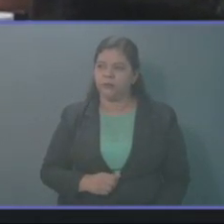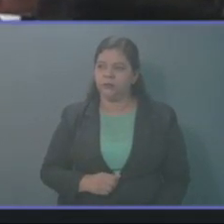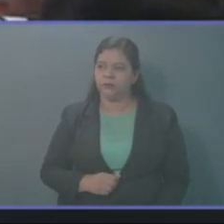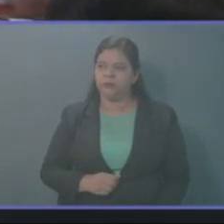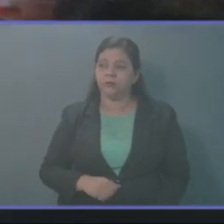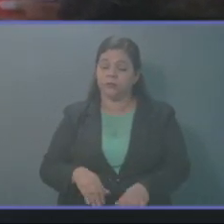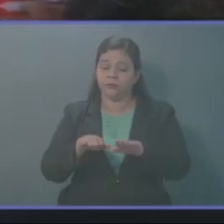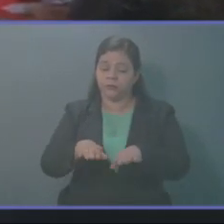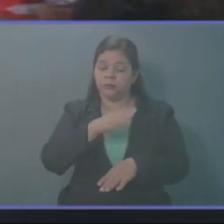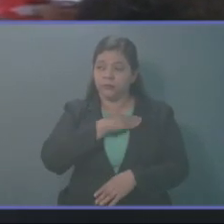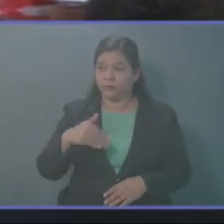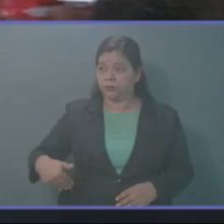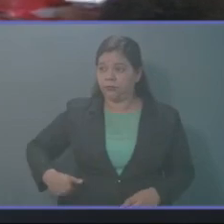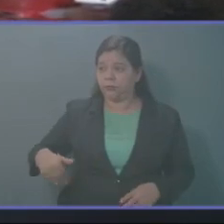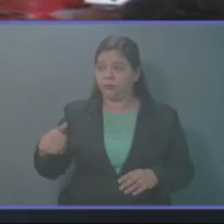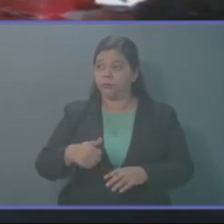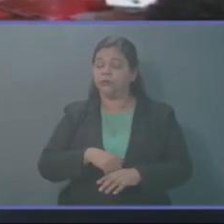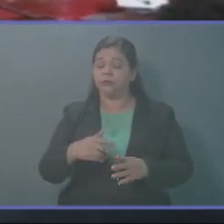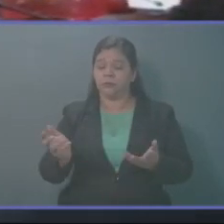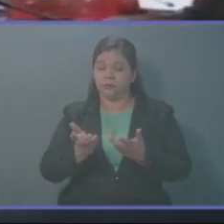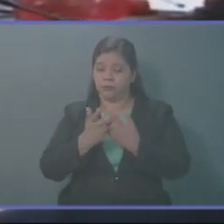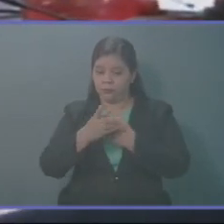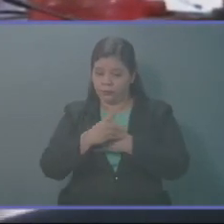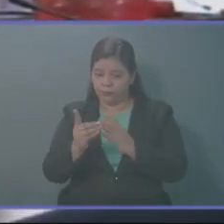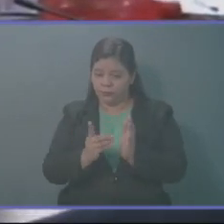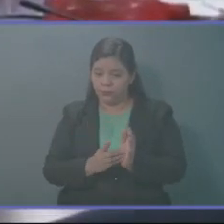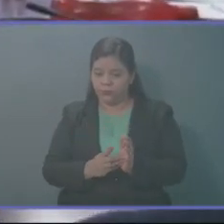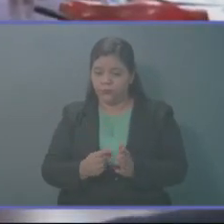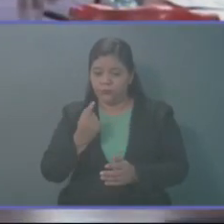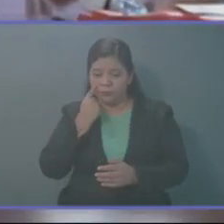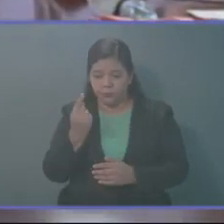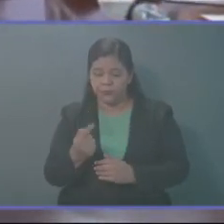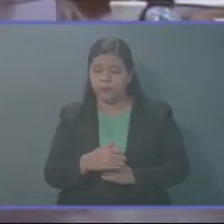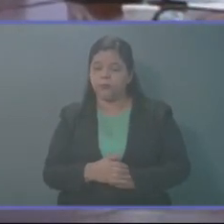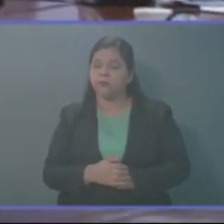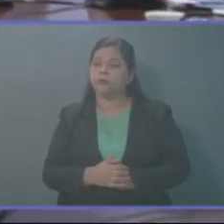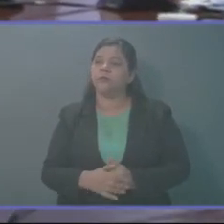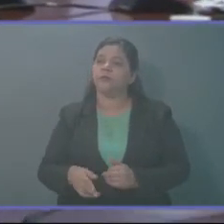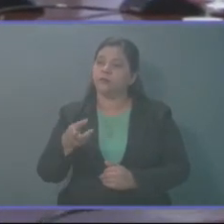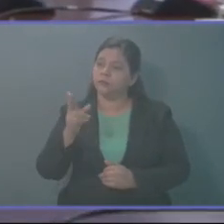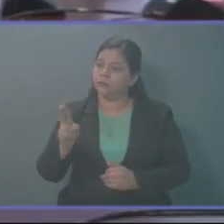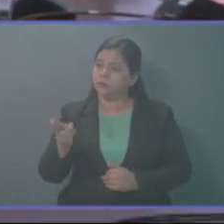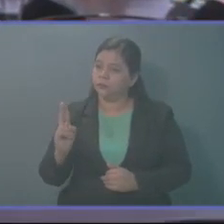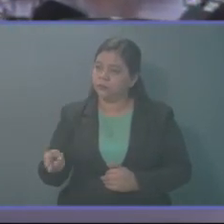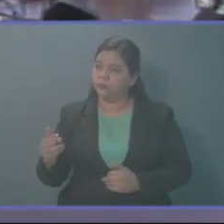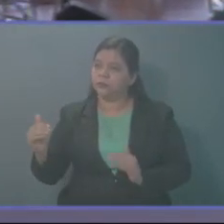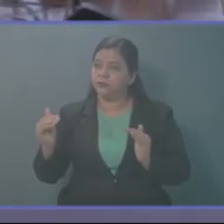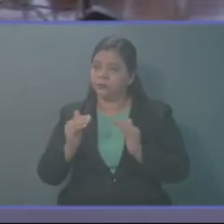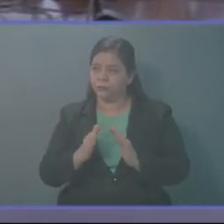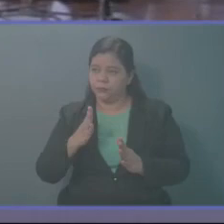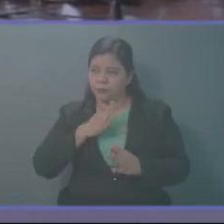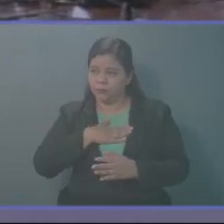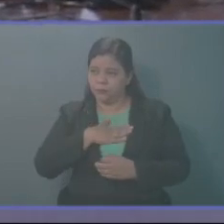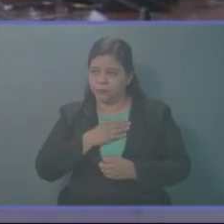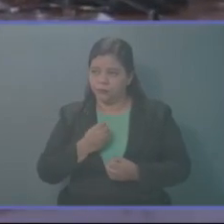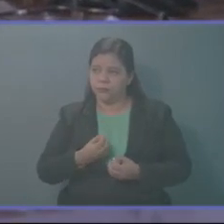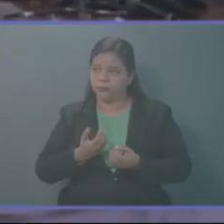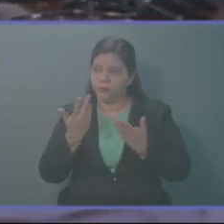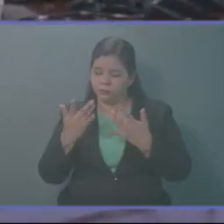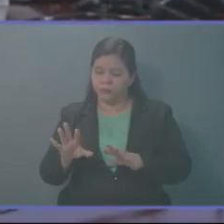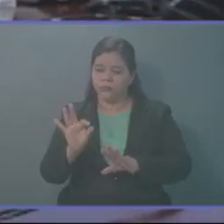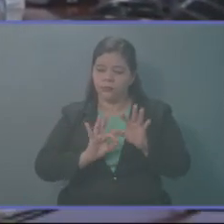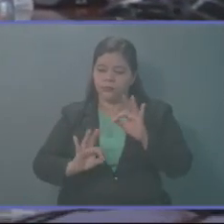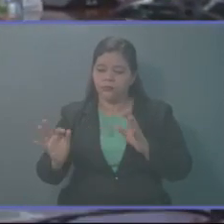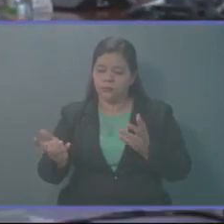Gracias, presidente, colegas. Bueno, miren, yo en el mismo sentido que ya se han expresado algunos colegas,